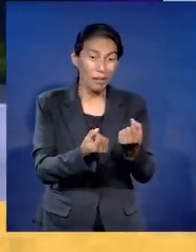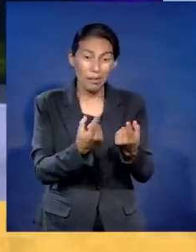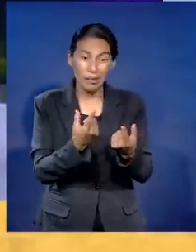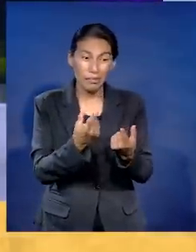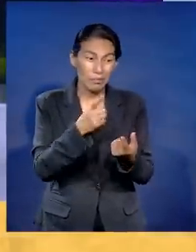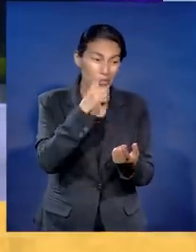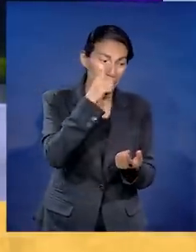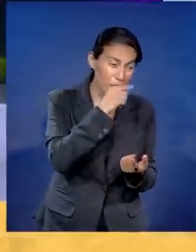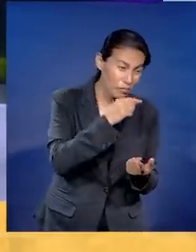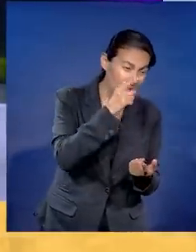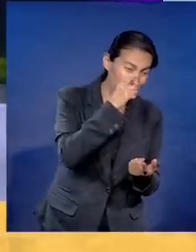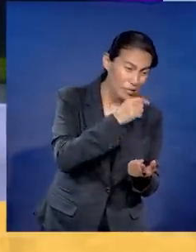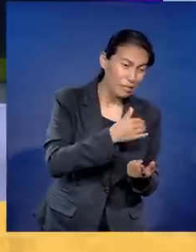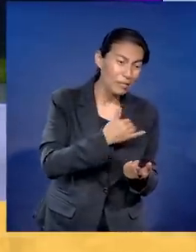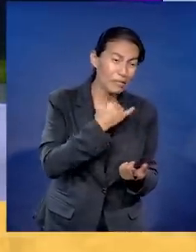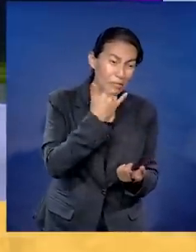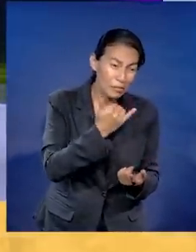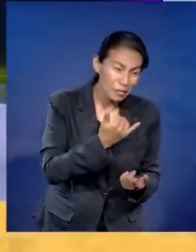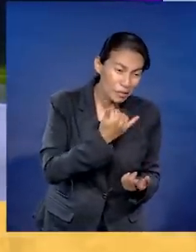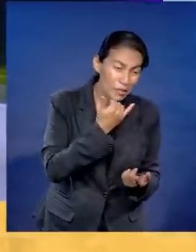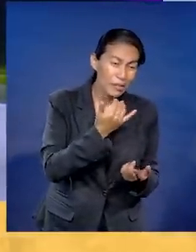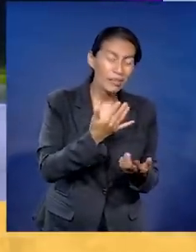causa el